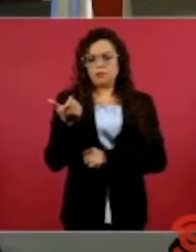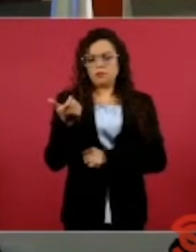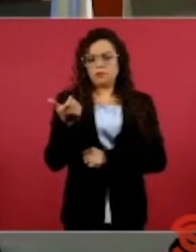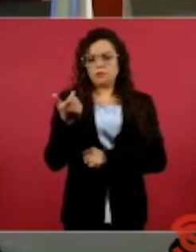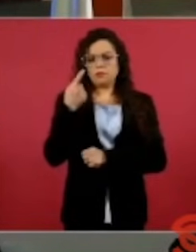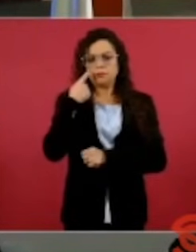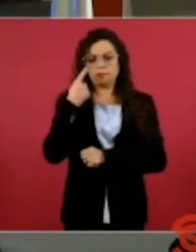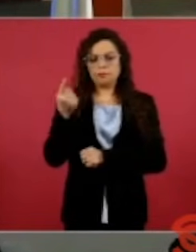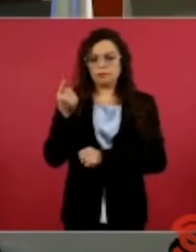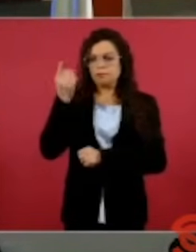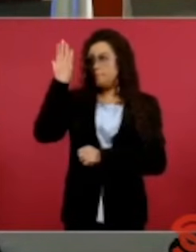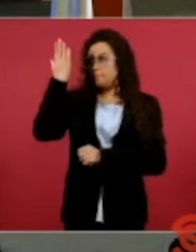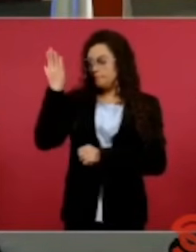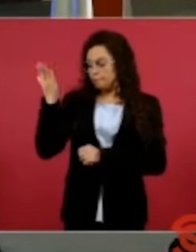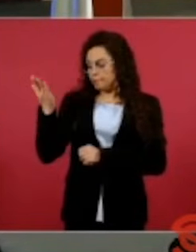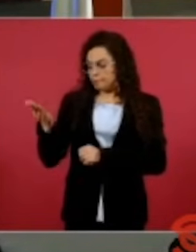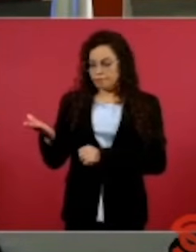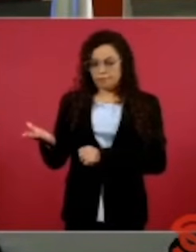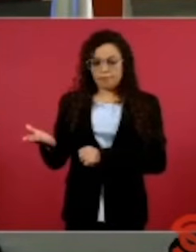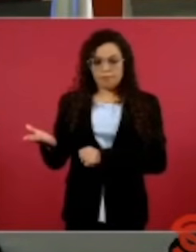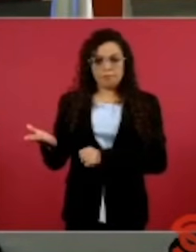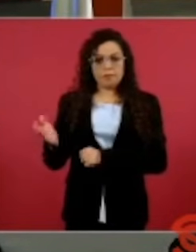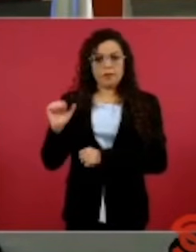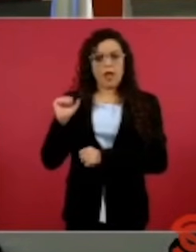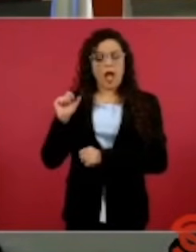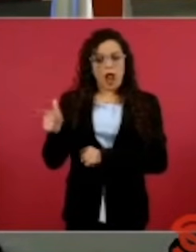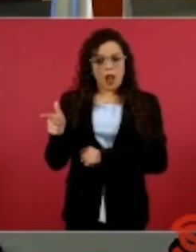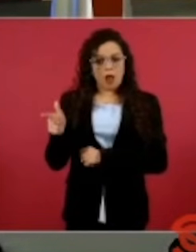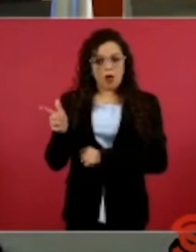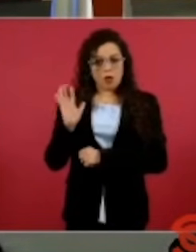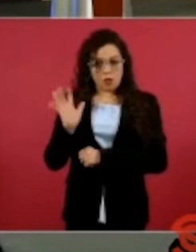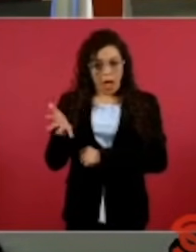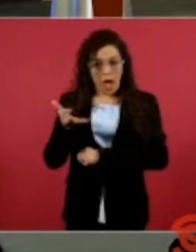pesos y no hay trámite en